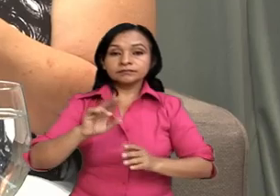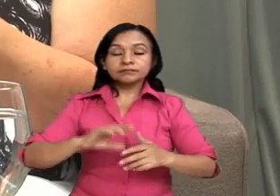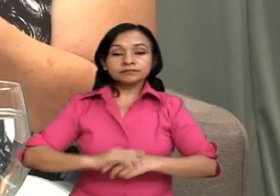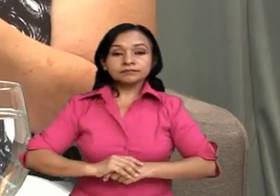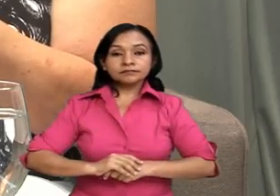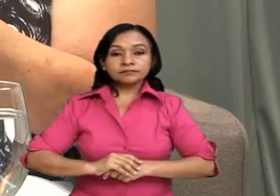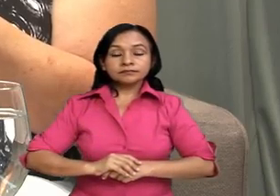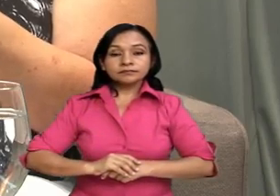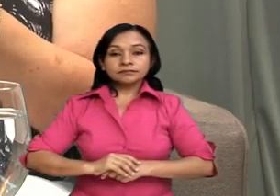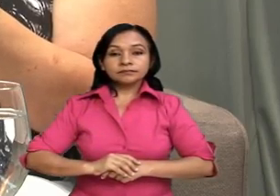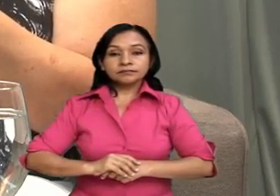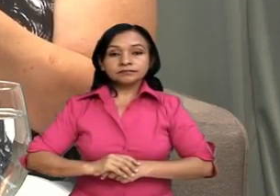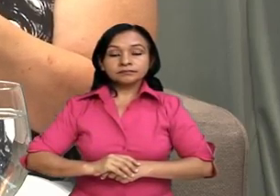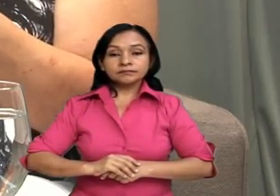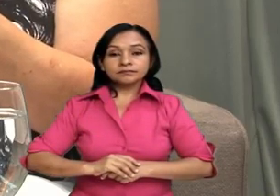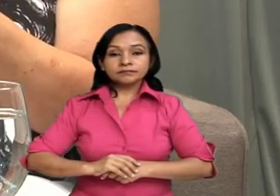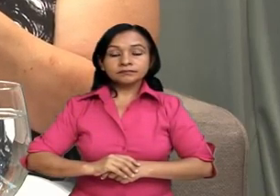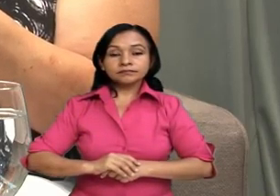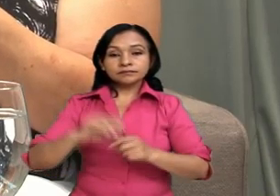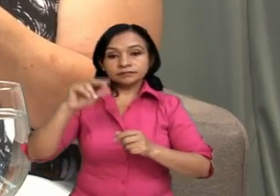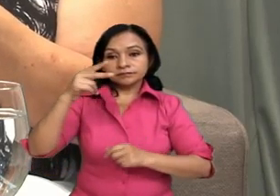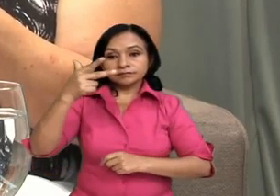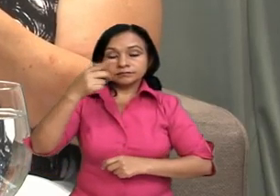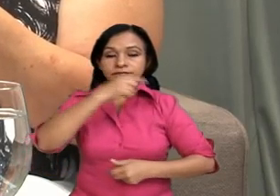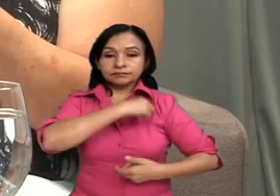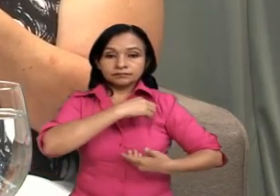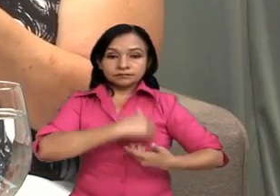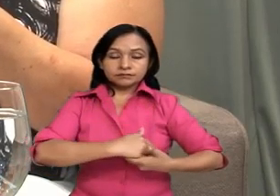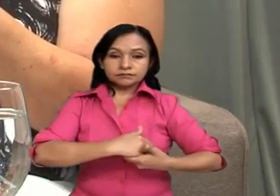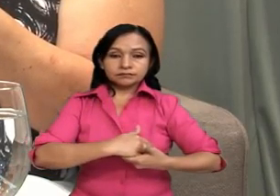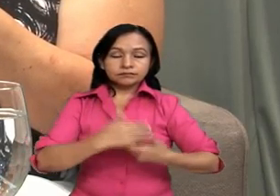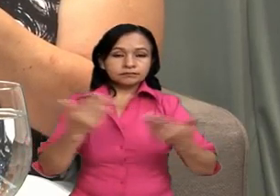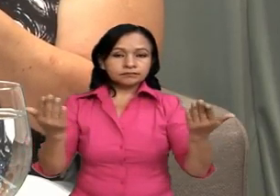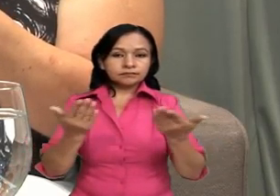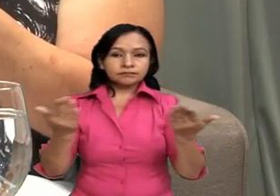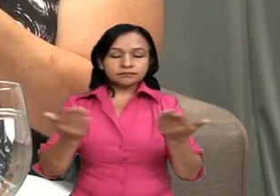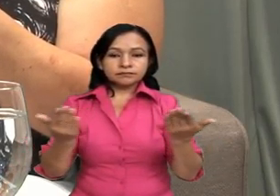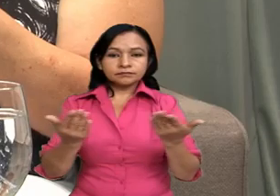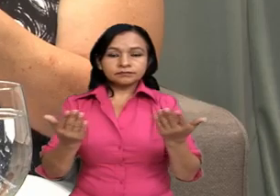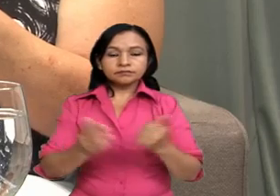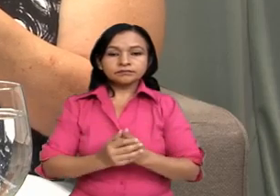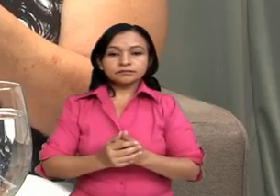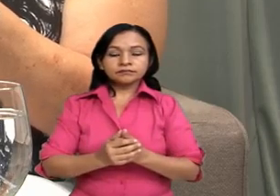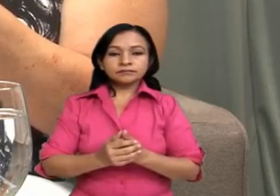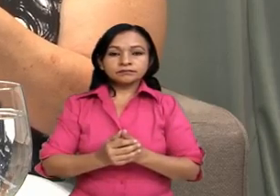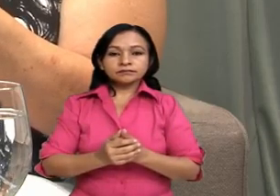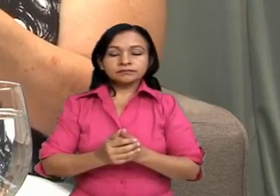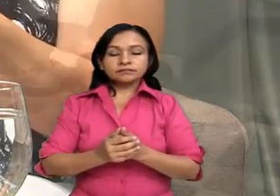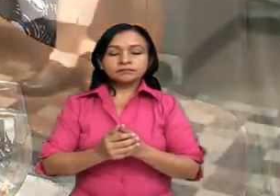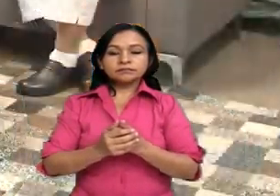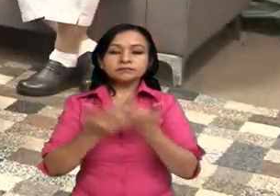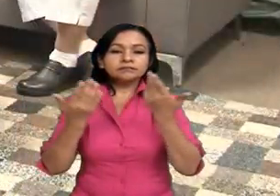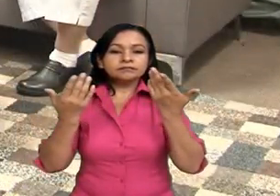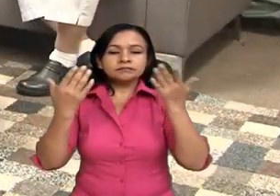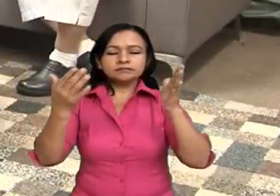que el 8 de marzo es como el la parte